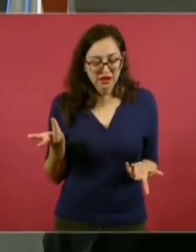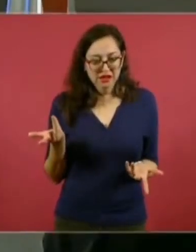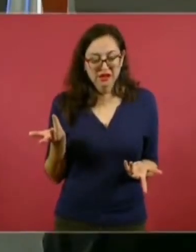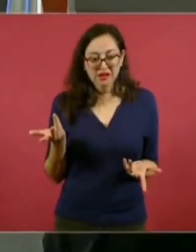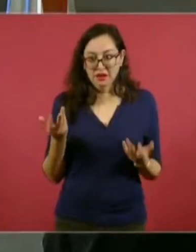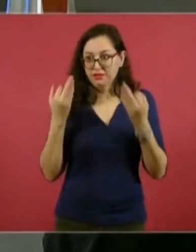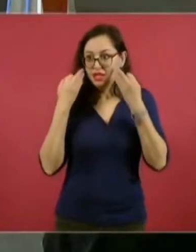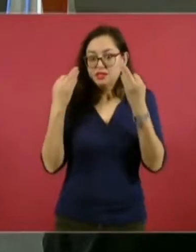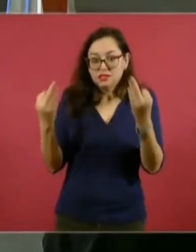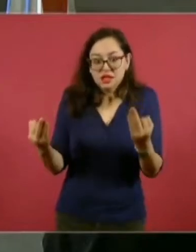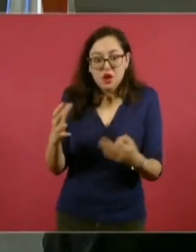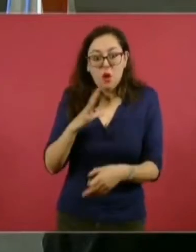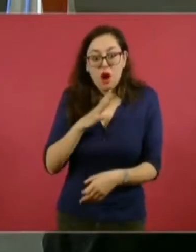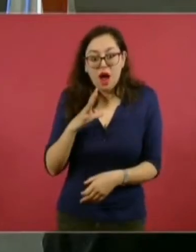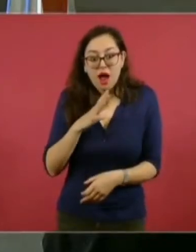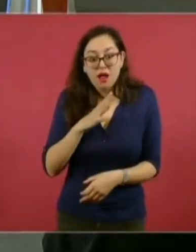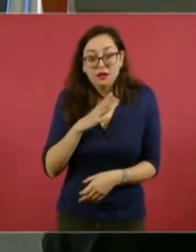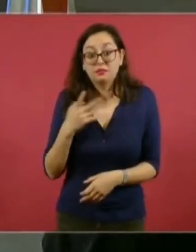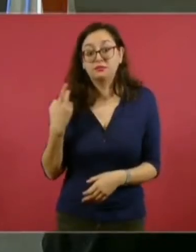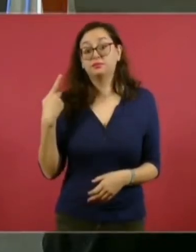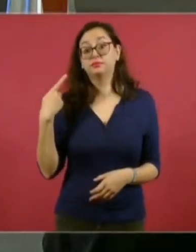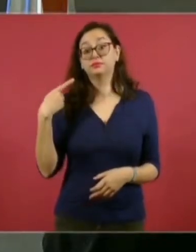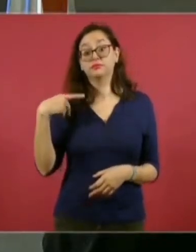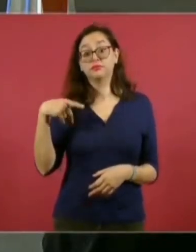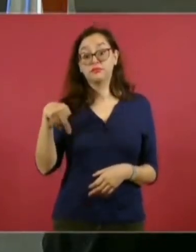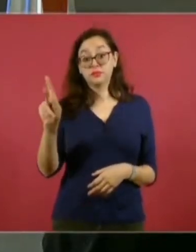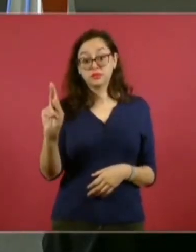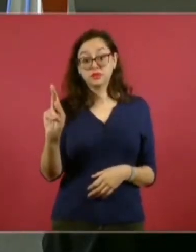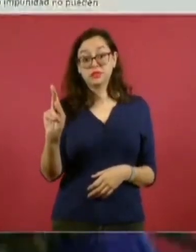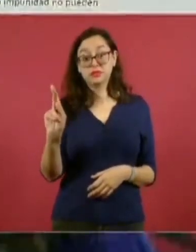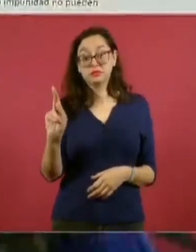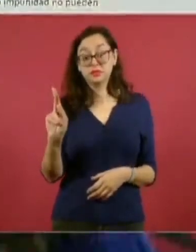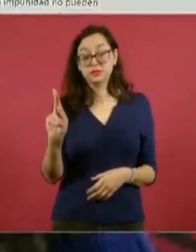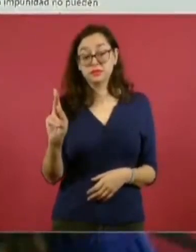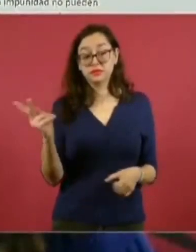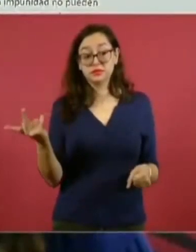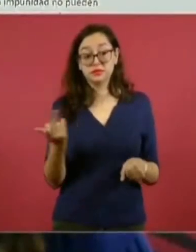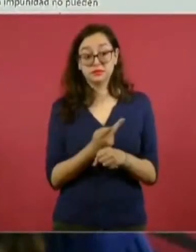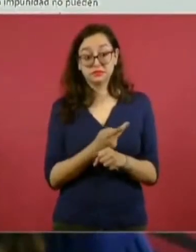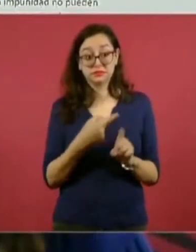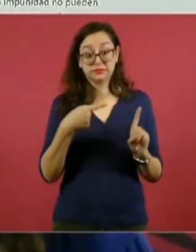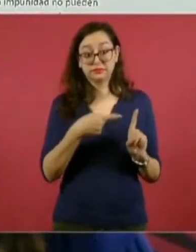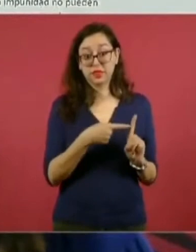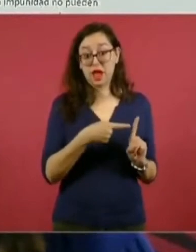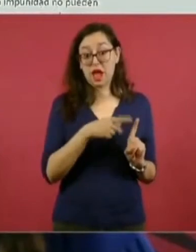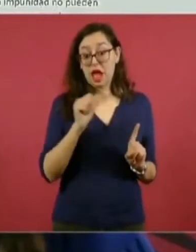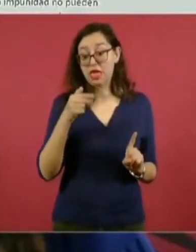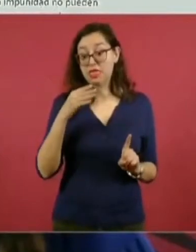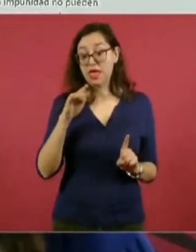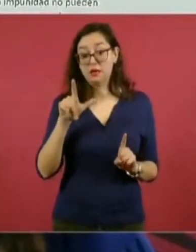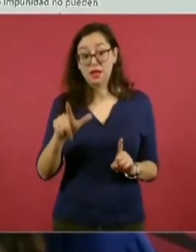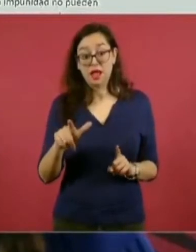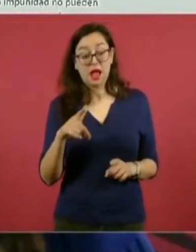No obstante, esa declaración dolosa de la señora Anabel